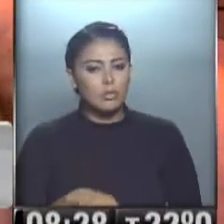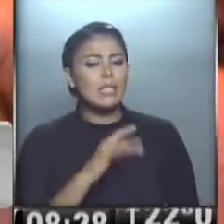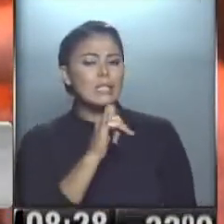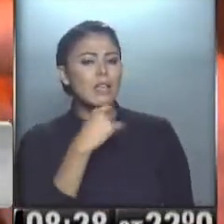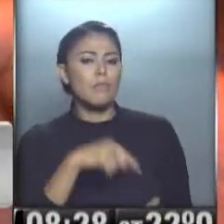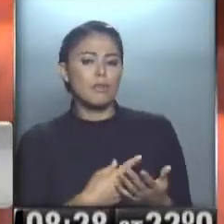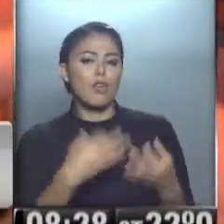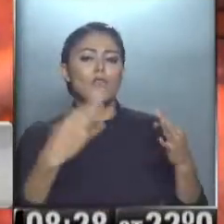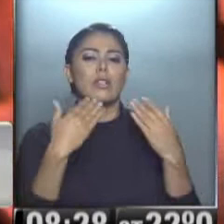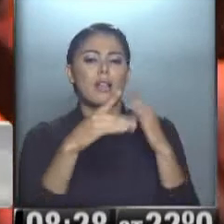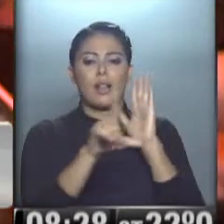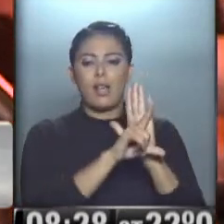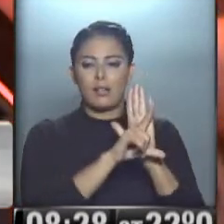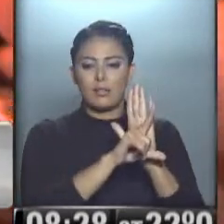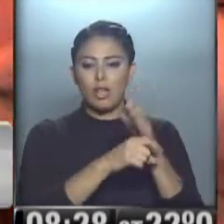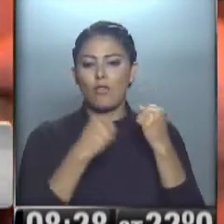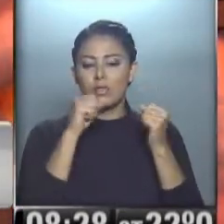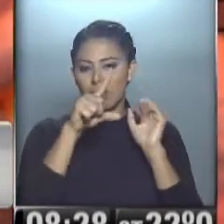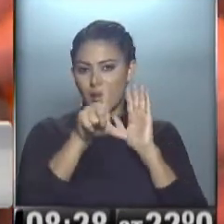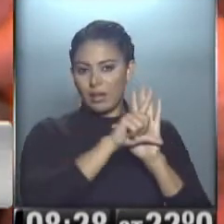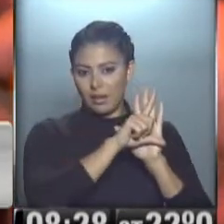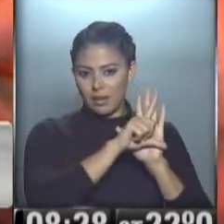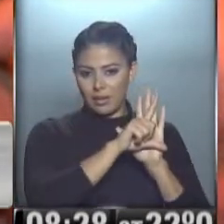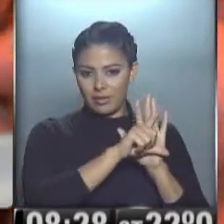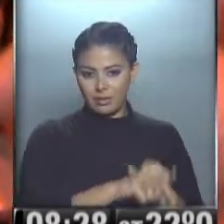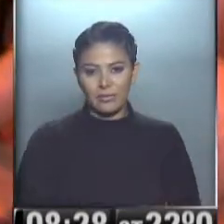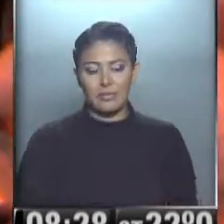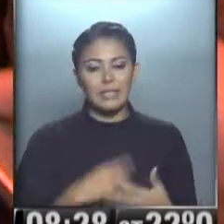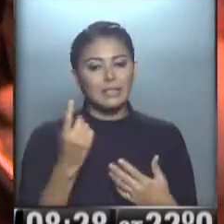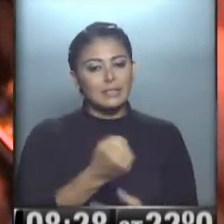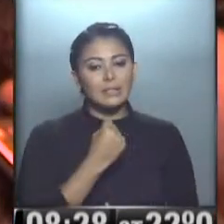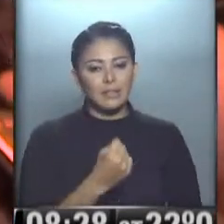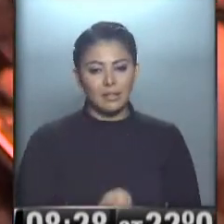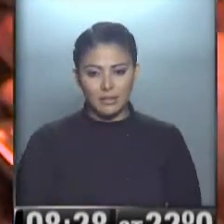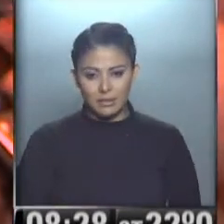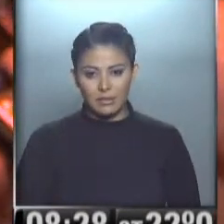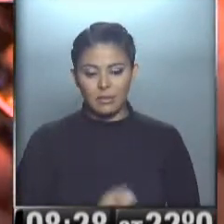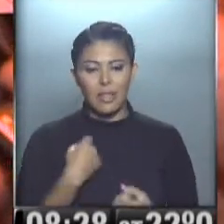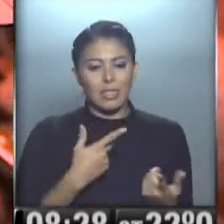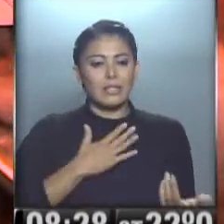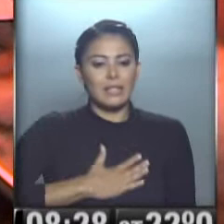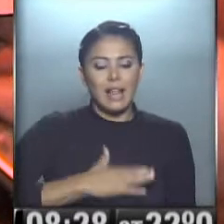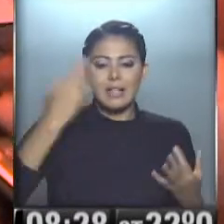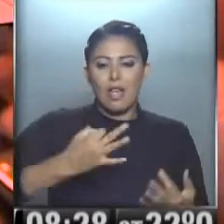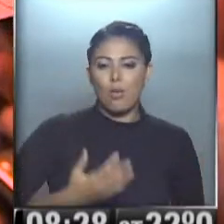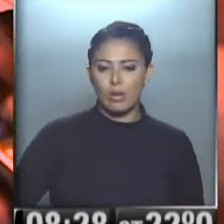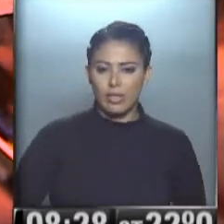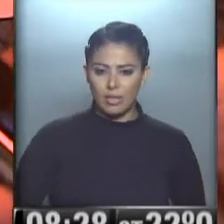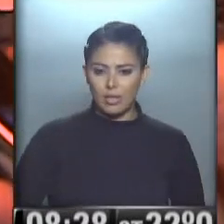la fuerza de la ley. Con la fuerza de la ley y buscando llevar tranquilidad, seguridad